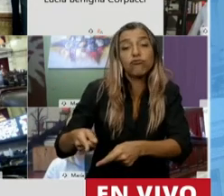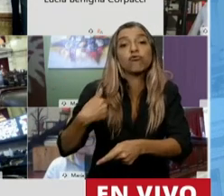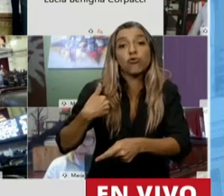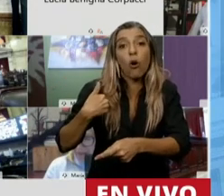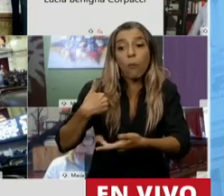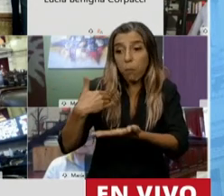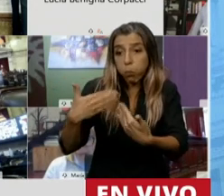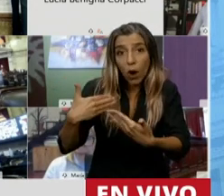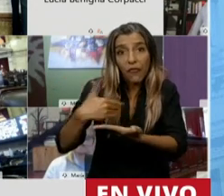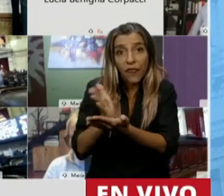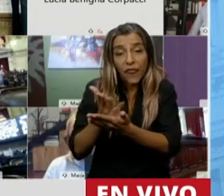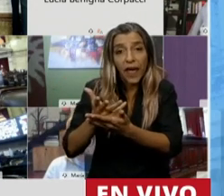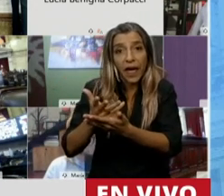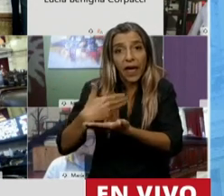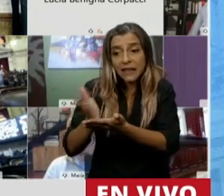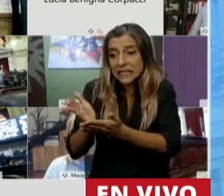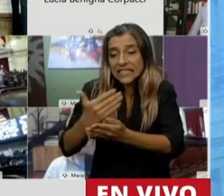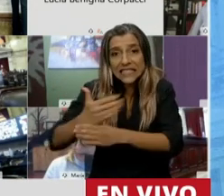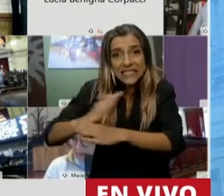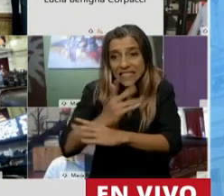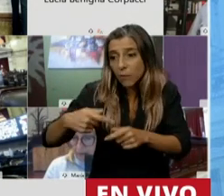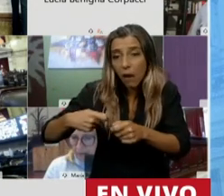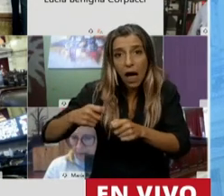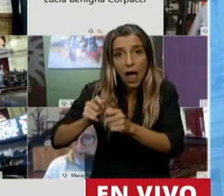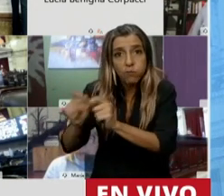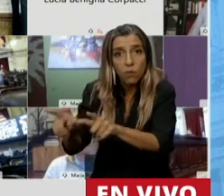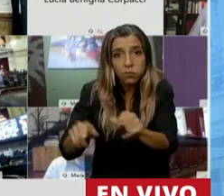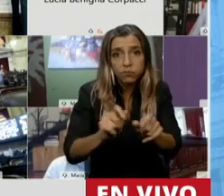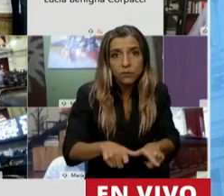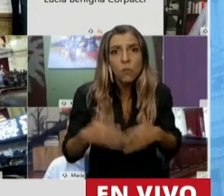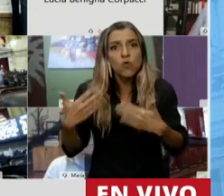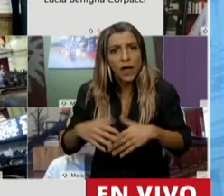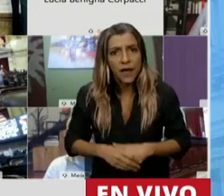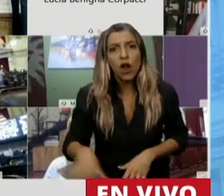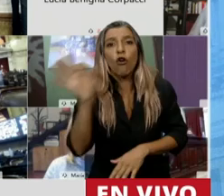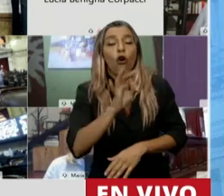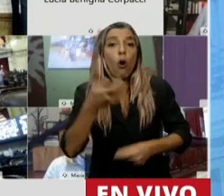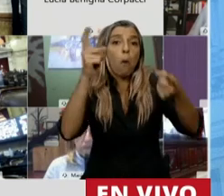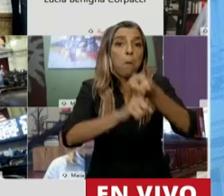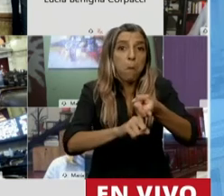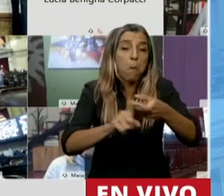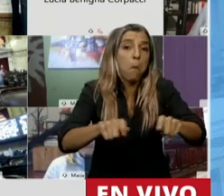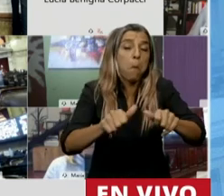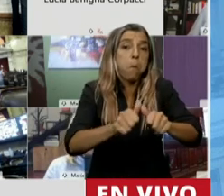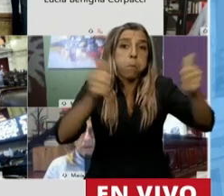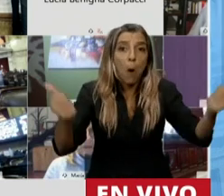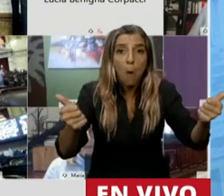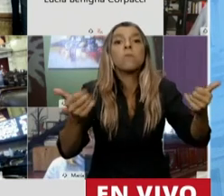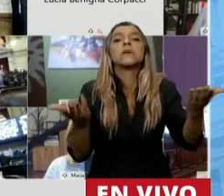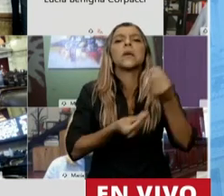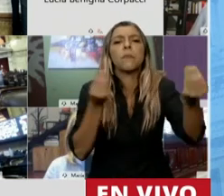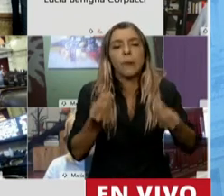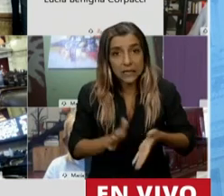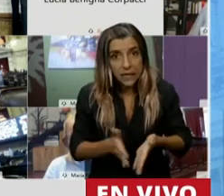del dominio? ¿Qué sucede ante una sociedad conyugal que se rompe? ¿Se puede hacer